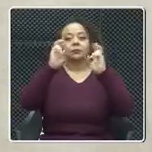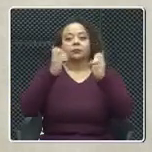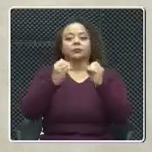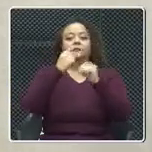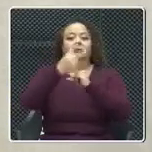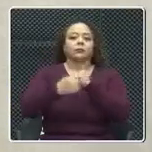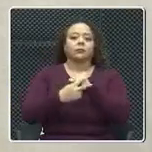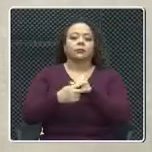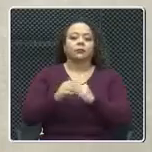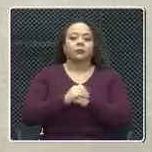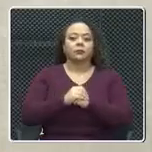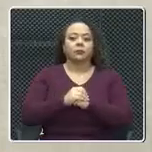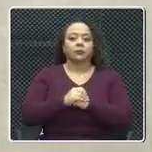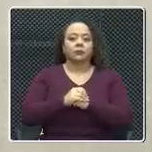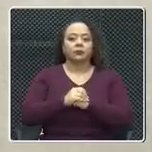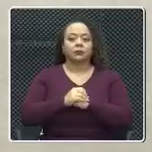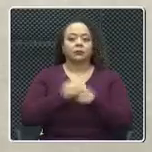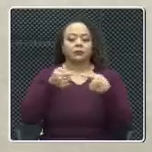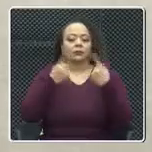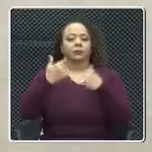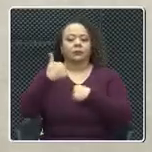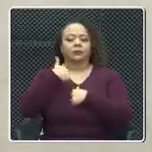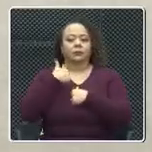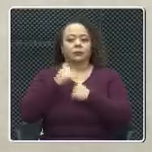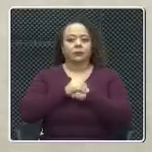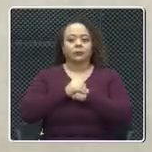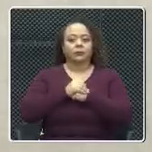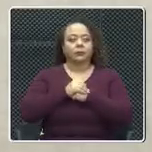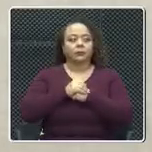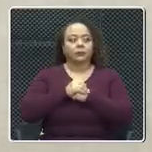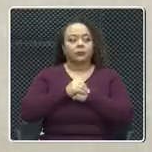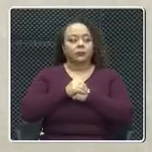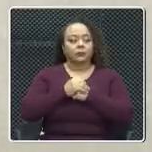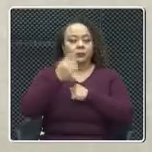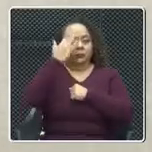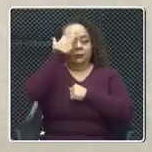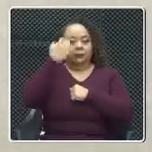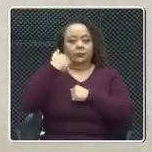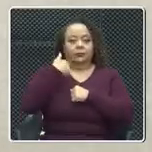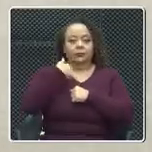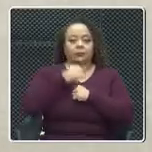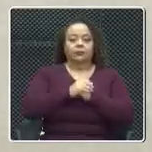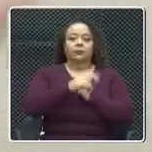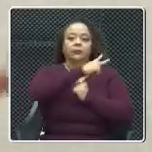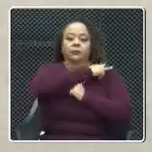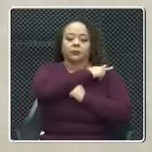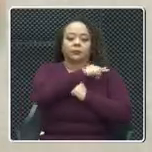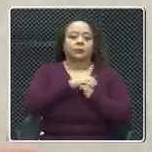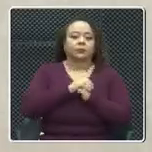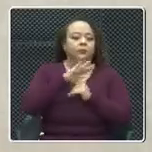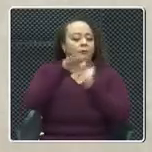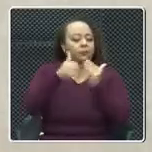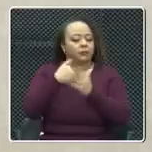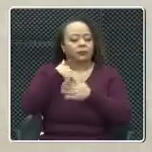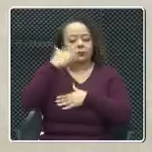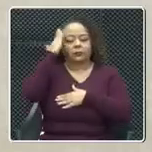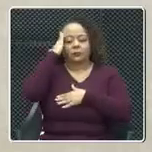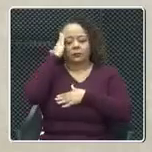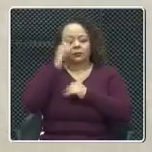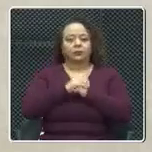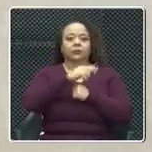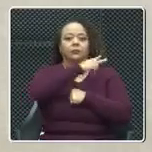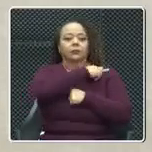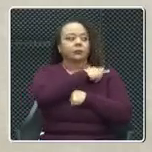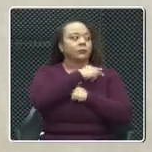veces la controversia que ha habido es por que hay patronos, ¿verdad? Hay de todo, yo sé que hay patronos muy,